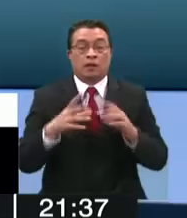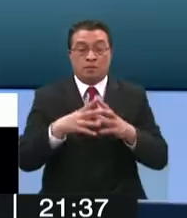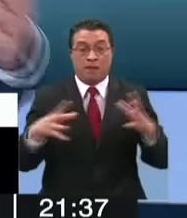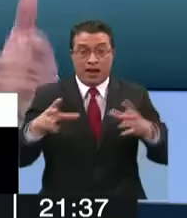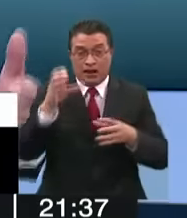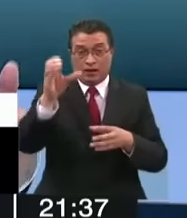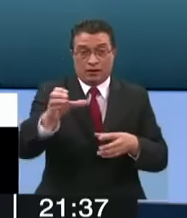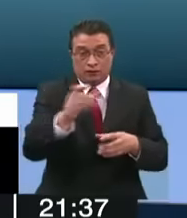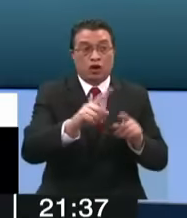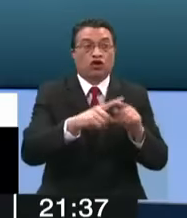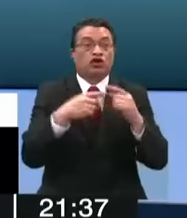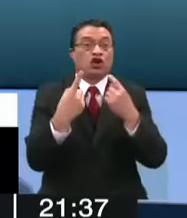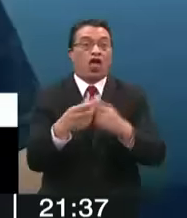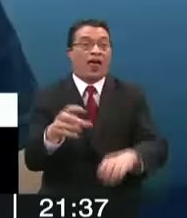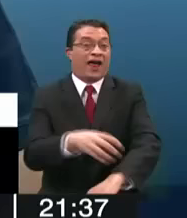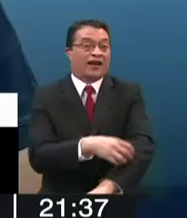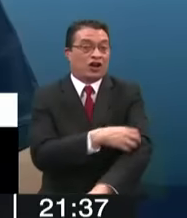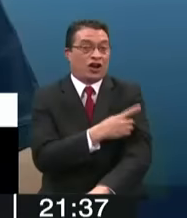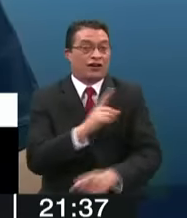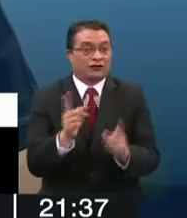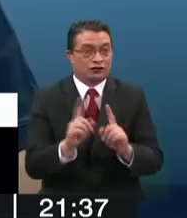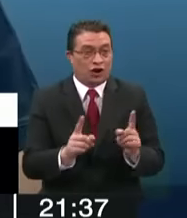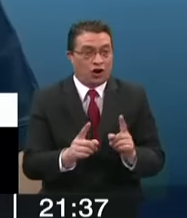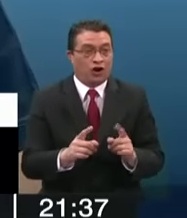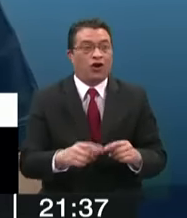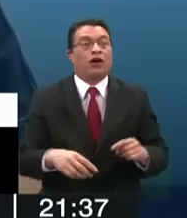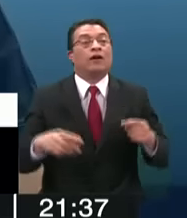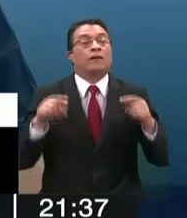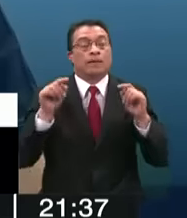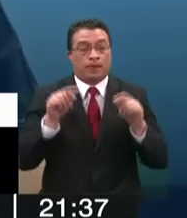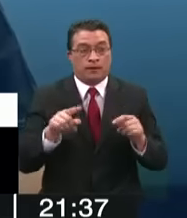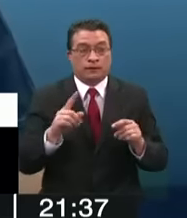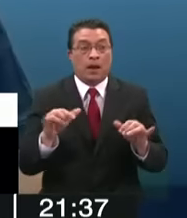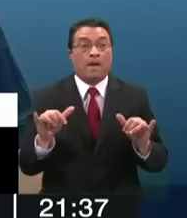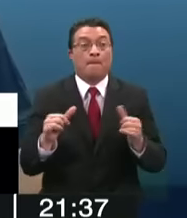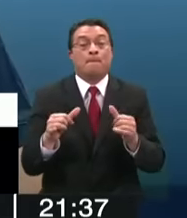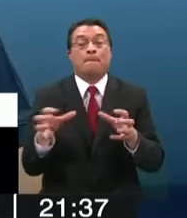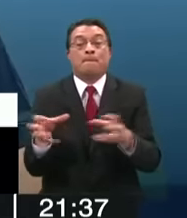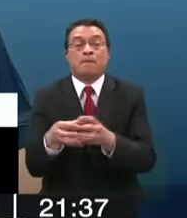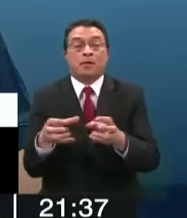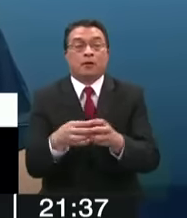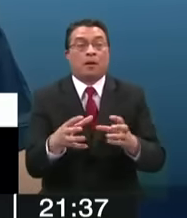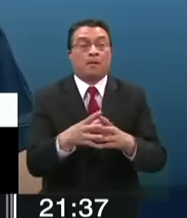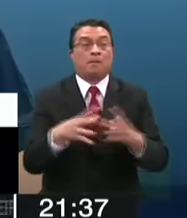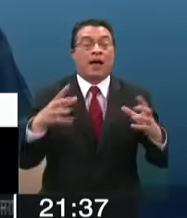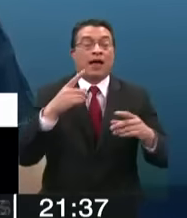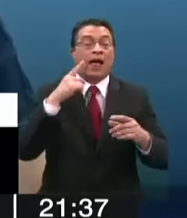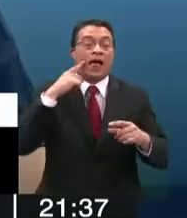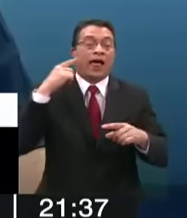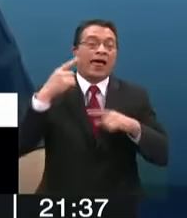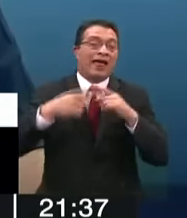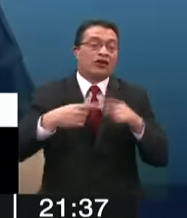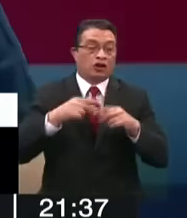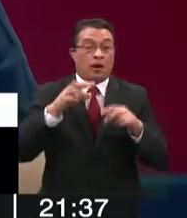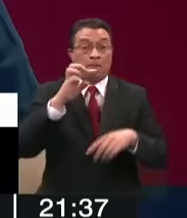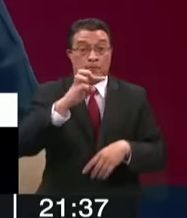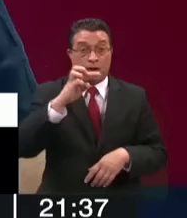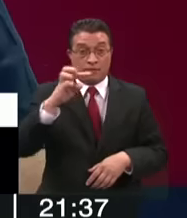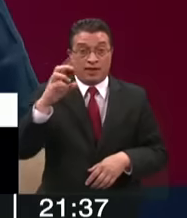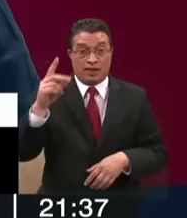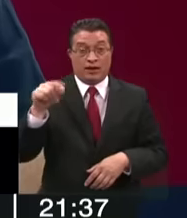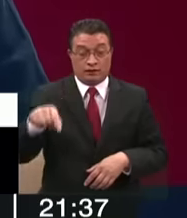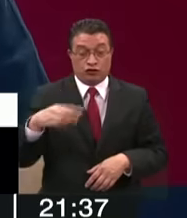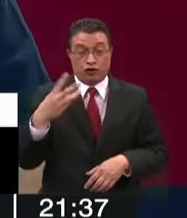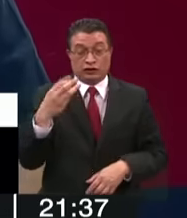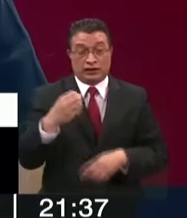militantes, pero no en todas las regiones del país. Que no, pero yo creo que, mira, los partidos... por llamarlo de alguna manera, más histórico, incluyo el PPD, que este año cumplimos